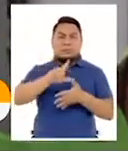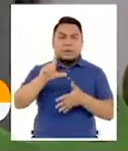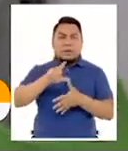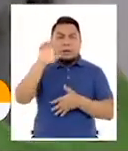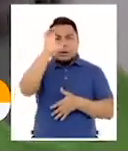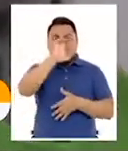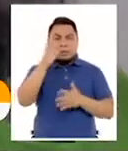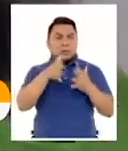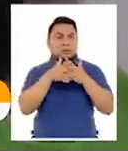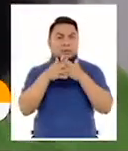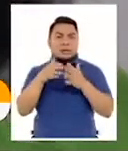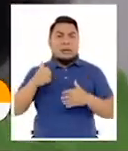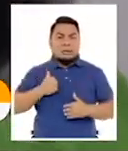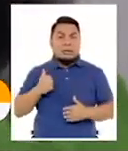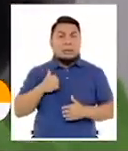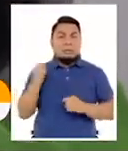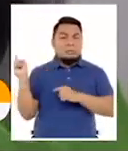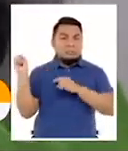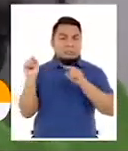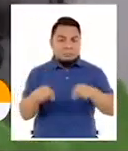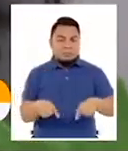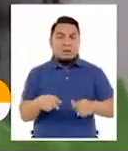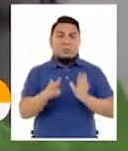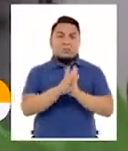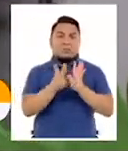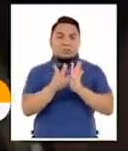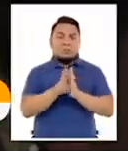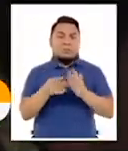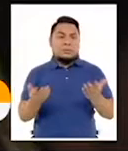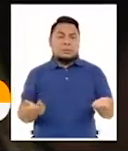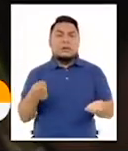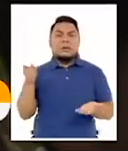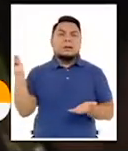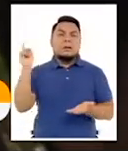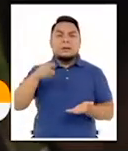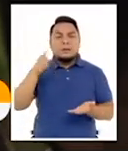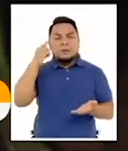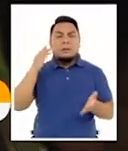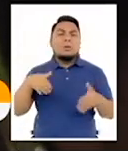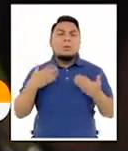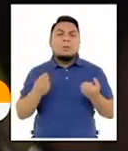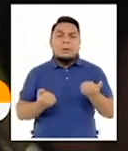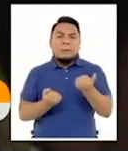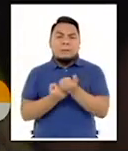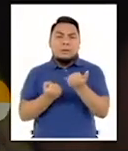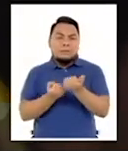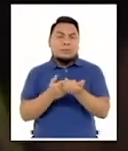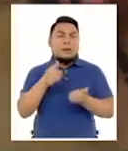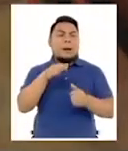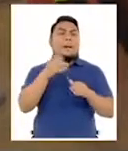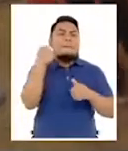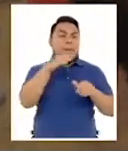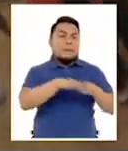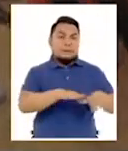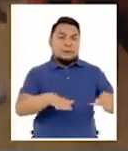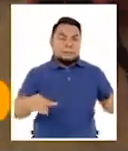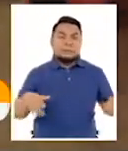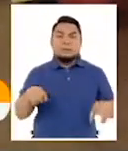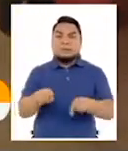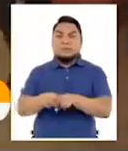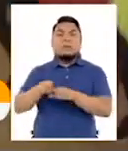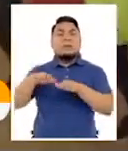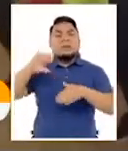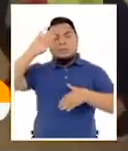Sudamérica, Europa y Estados Unidos y Canadá. Lo que vienen ellos es hacer un soporte lúdico a los pacientes de pediatría y de